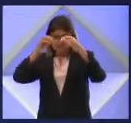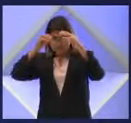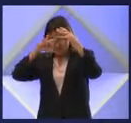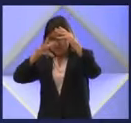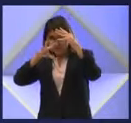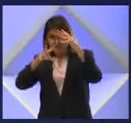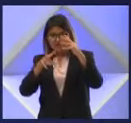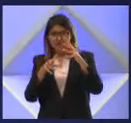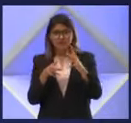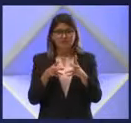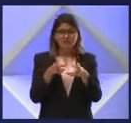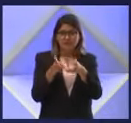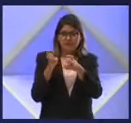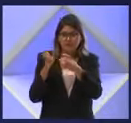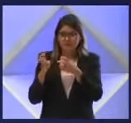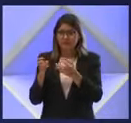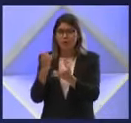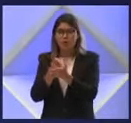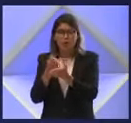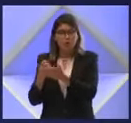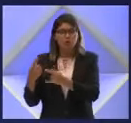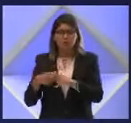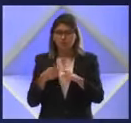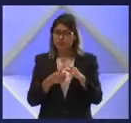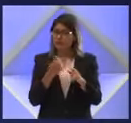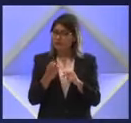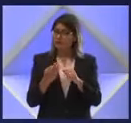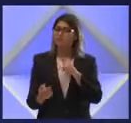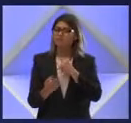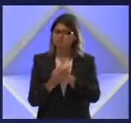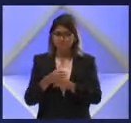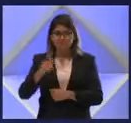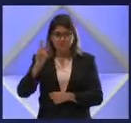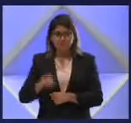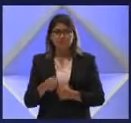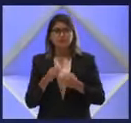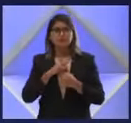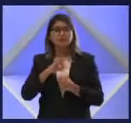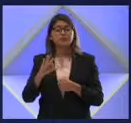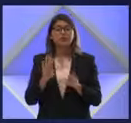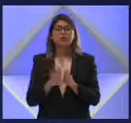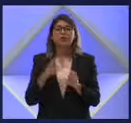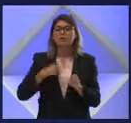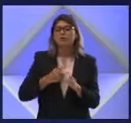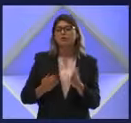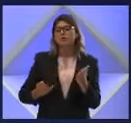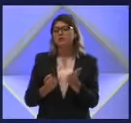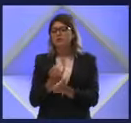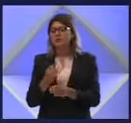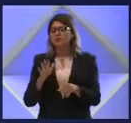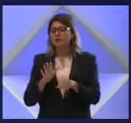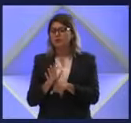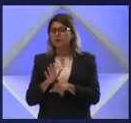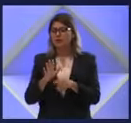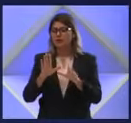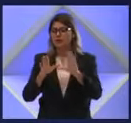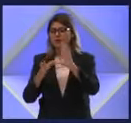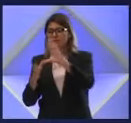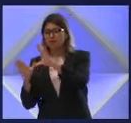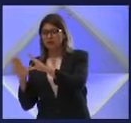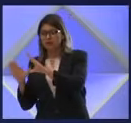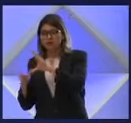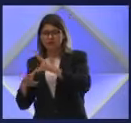desaprovechar y para eso se requiere definir si nos vamos por satélites ópticos o nos vamos por